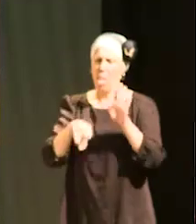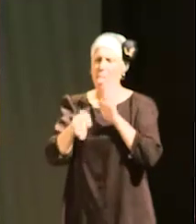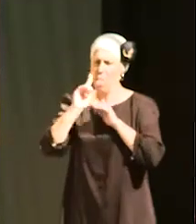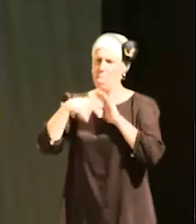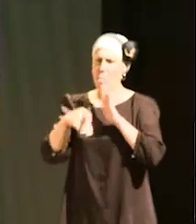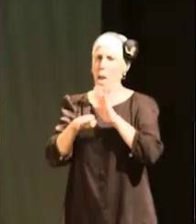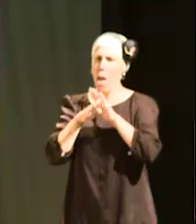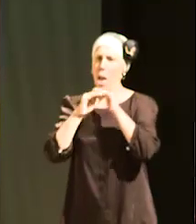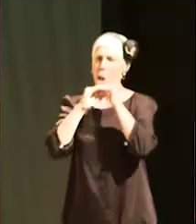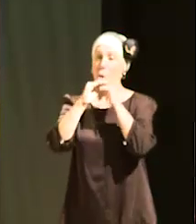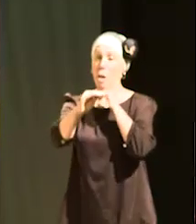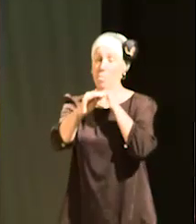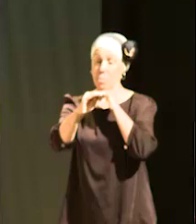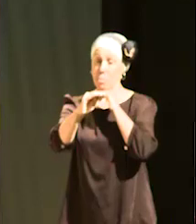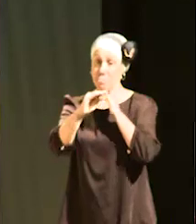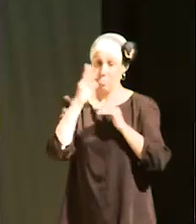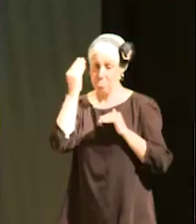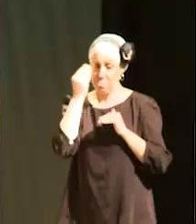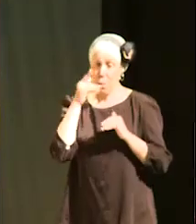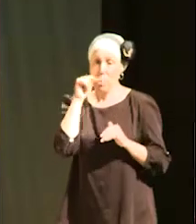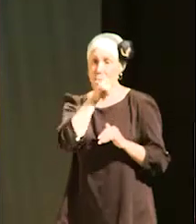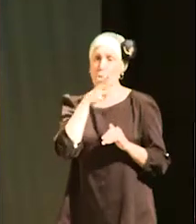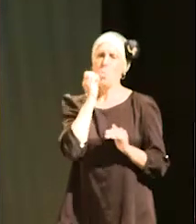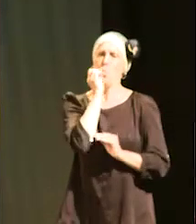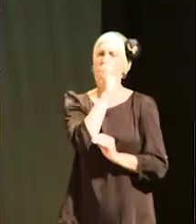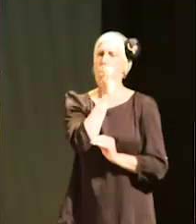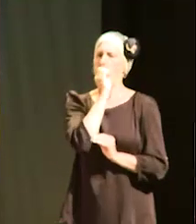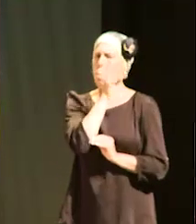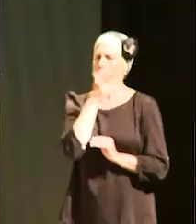intervención ha sido fabulosa a ese nivel